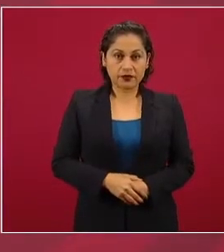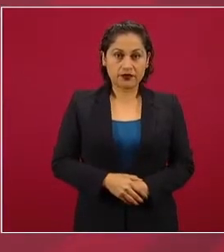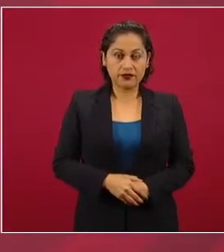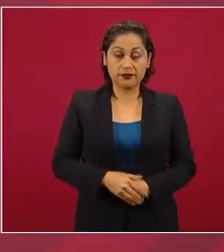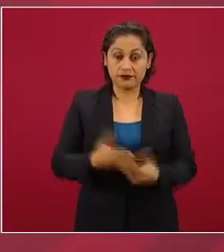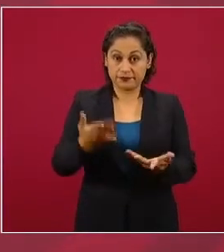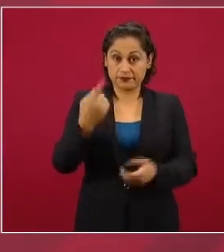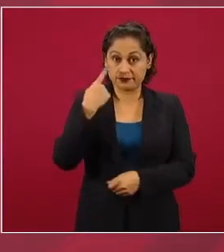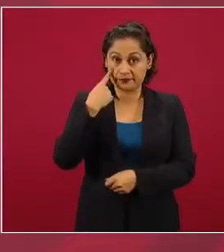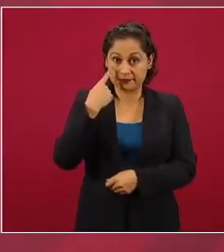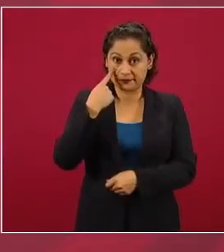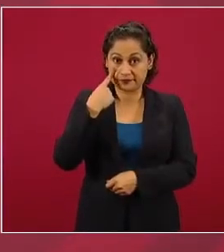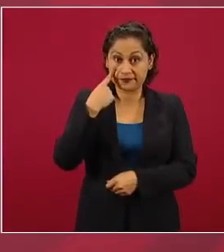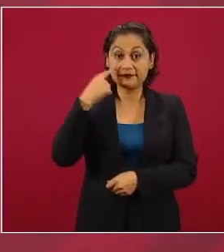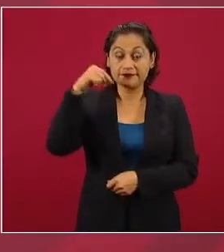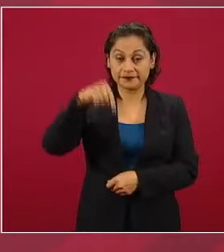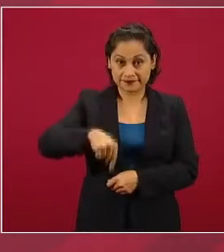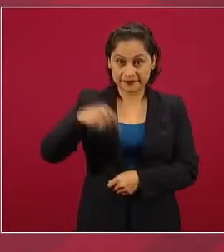Había un facturero